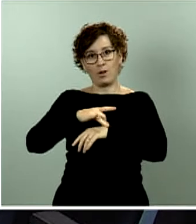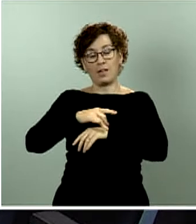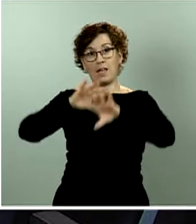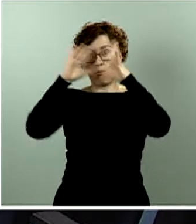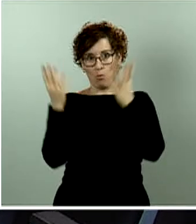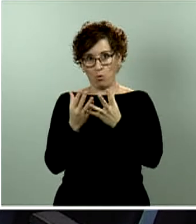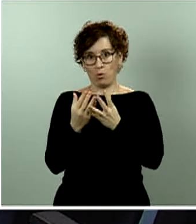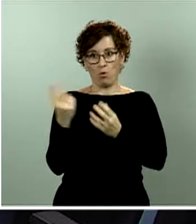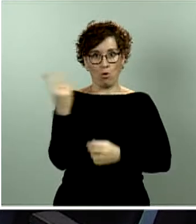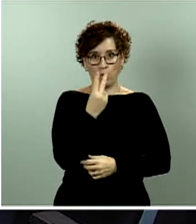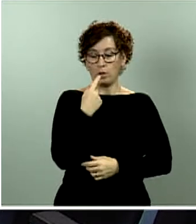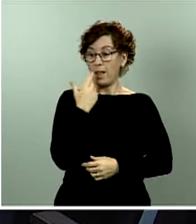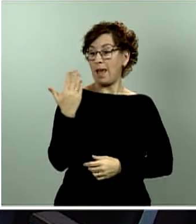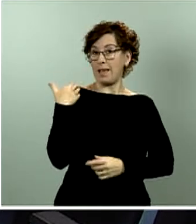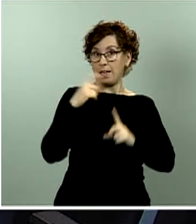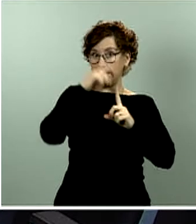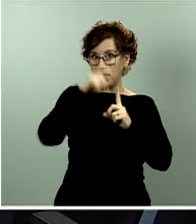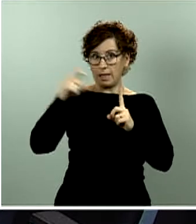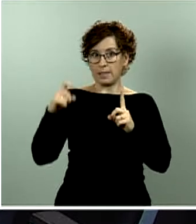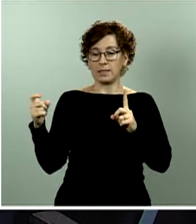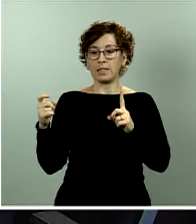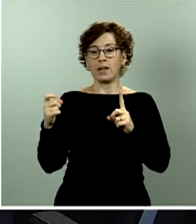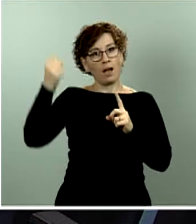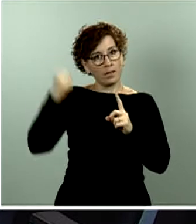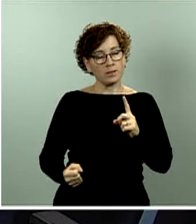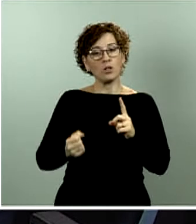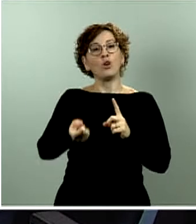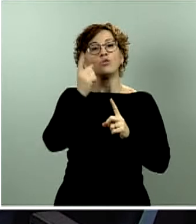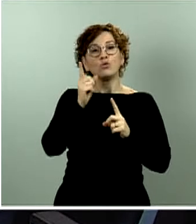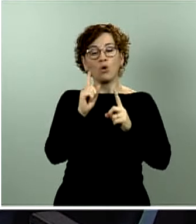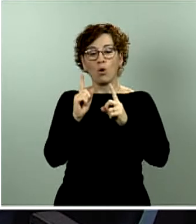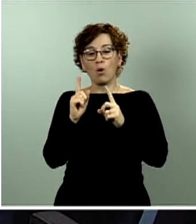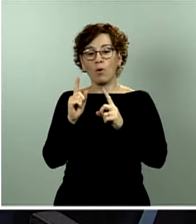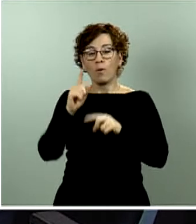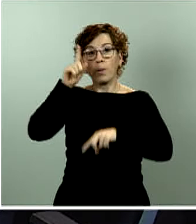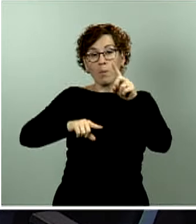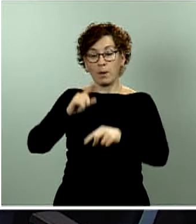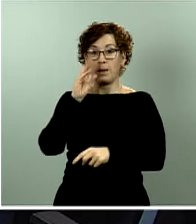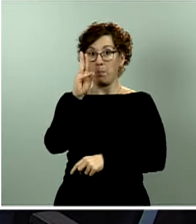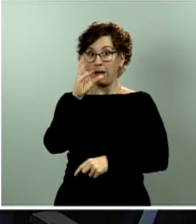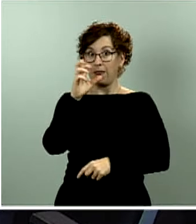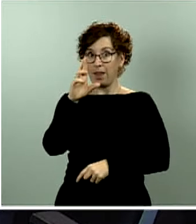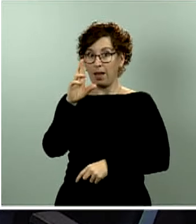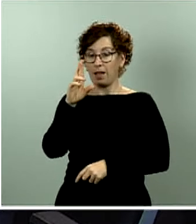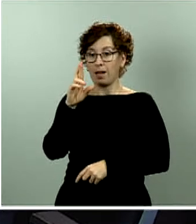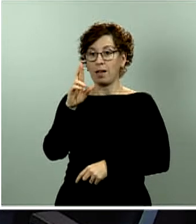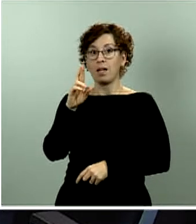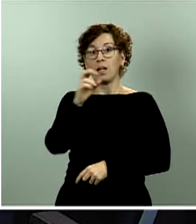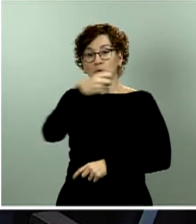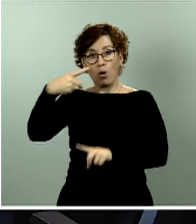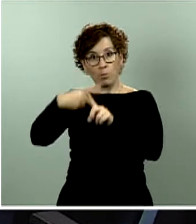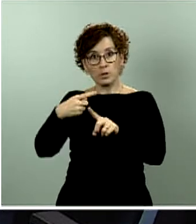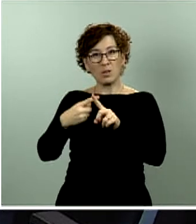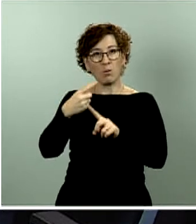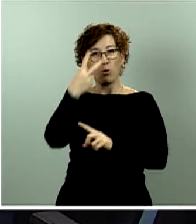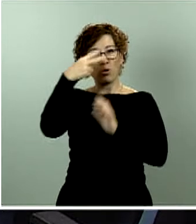que nos facilitaron en contabilizar solo los casos positivos por PCR, que sumaban algo más de 202.000 casos, pero a la vez